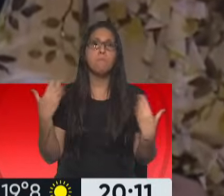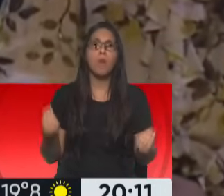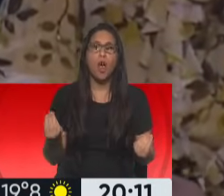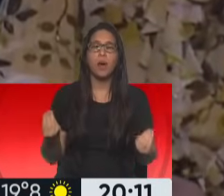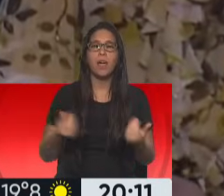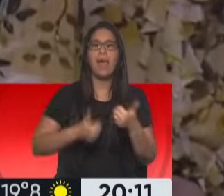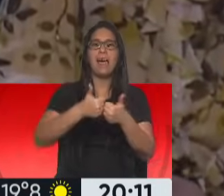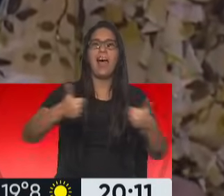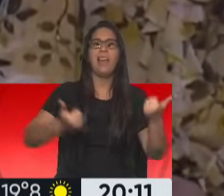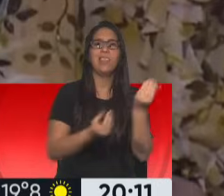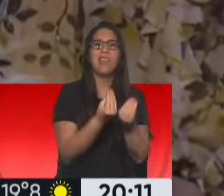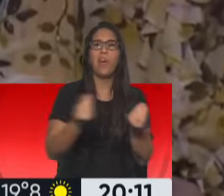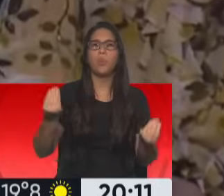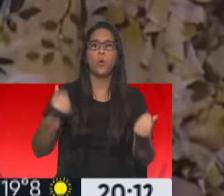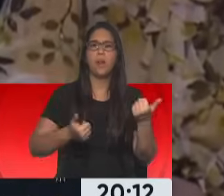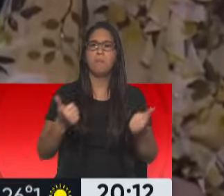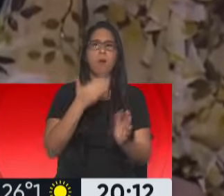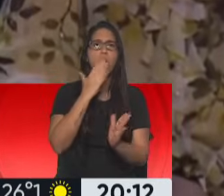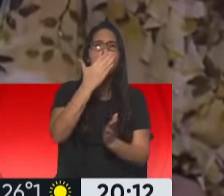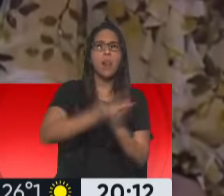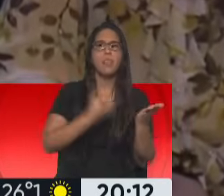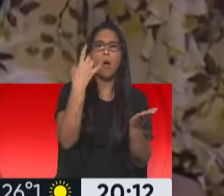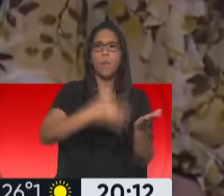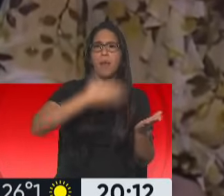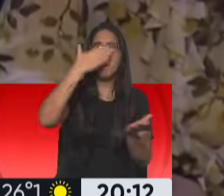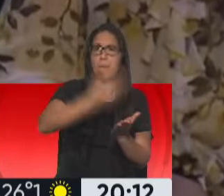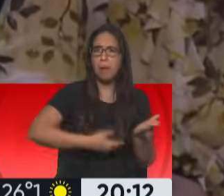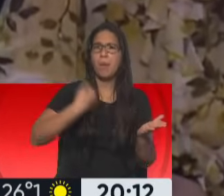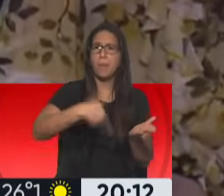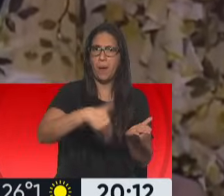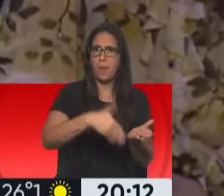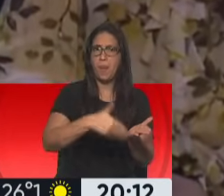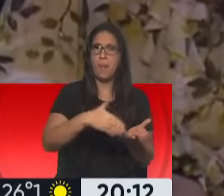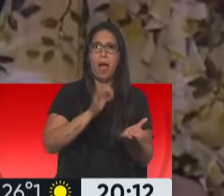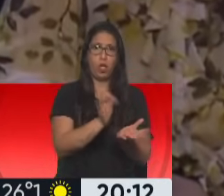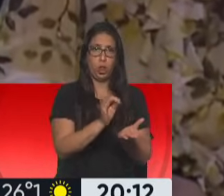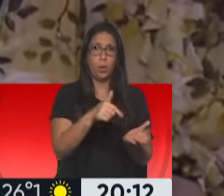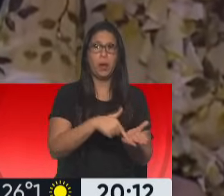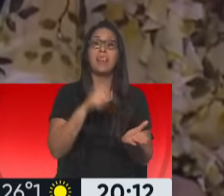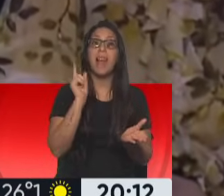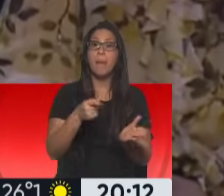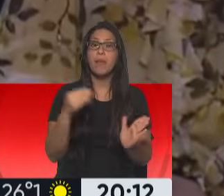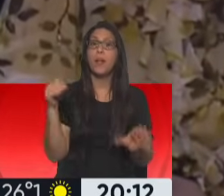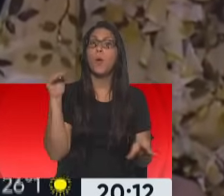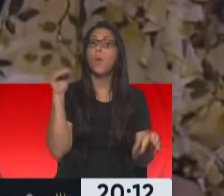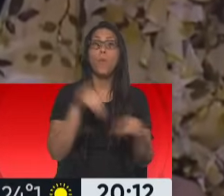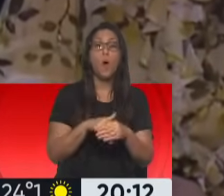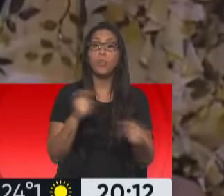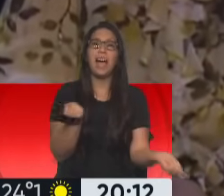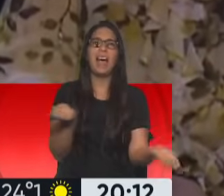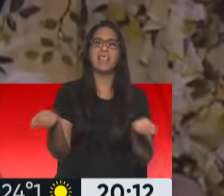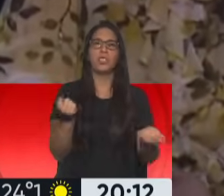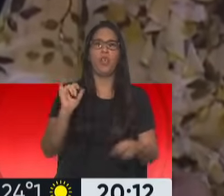candidaturas testimoniales, se vota boleta única de papel y además se va a votar la gestión del